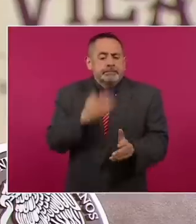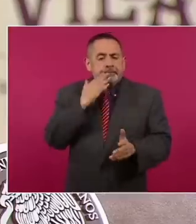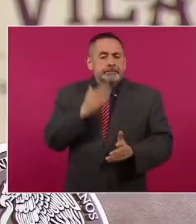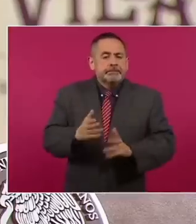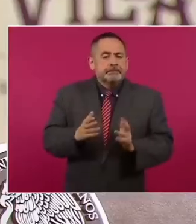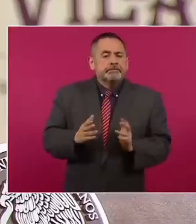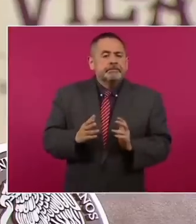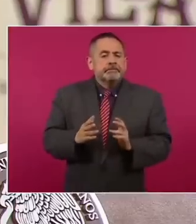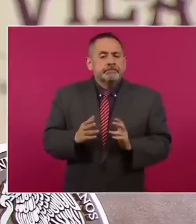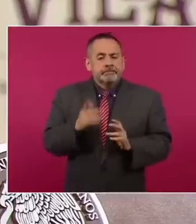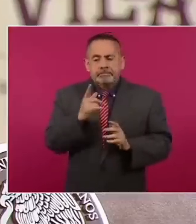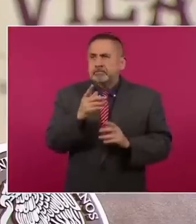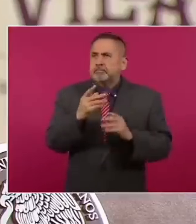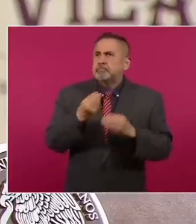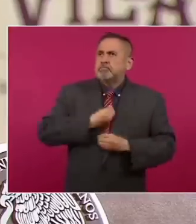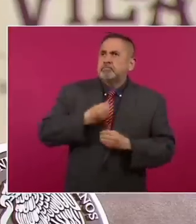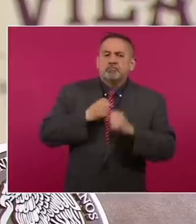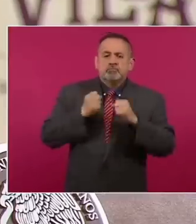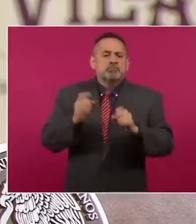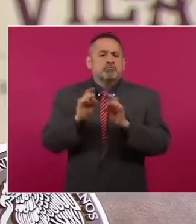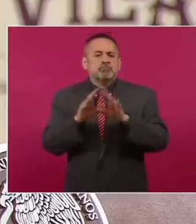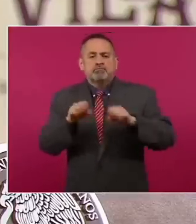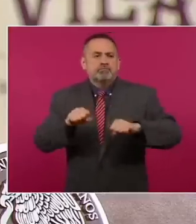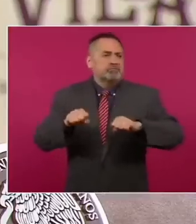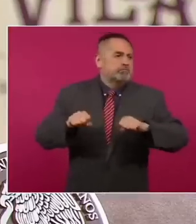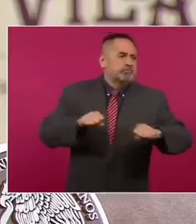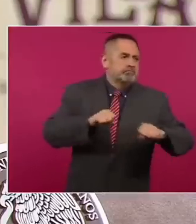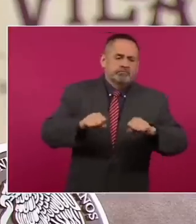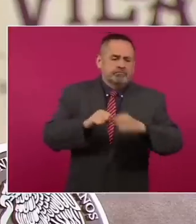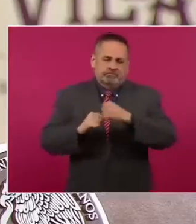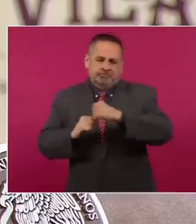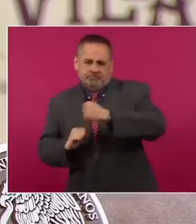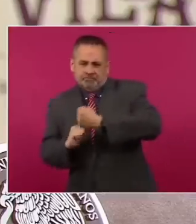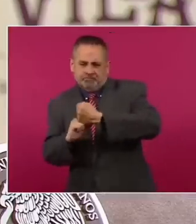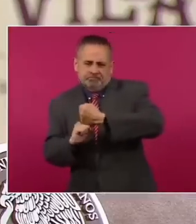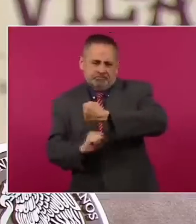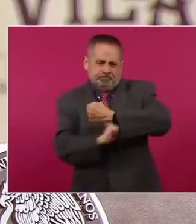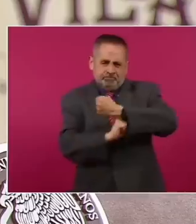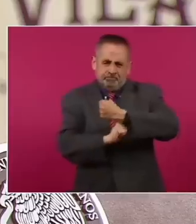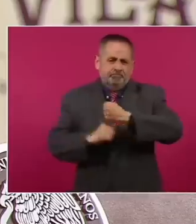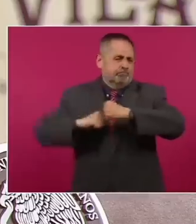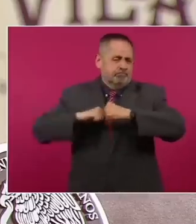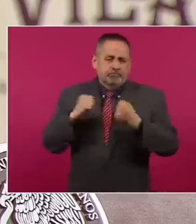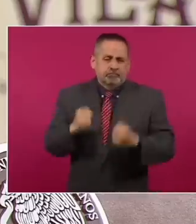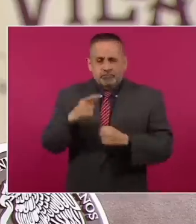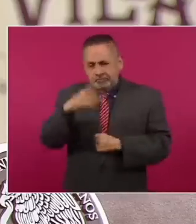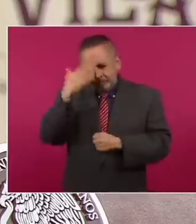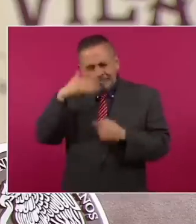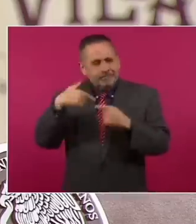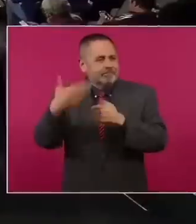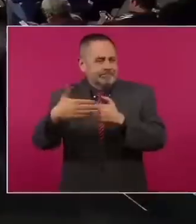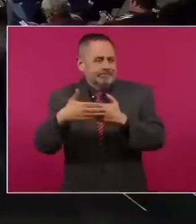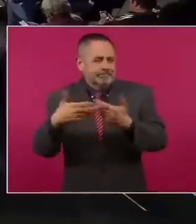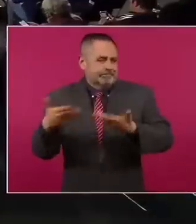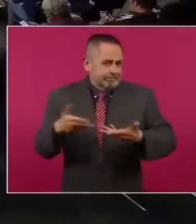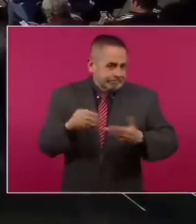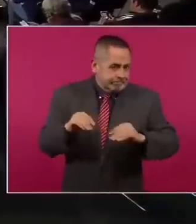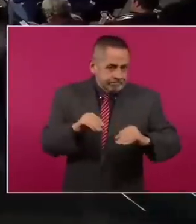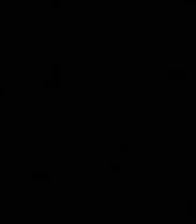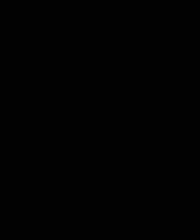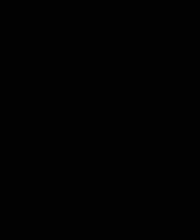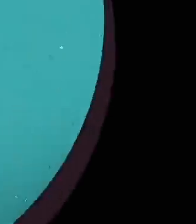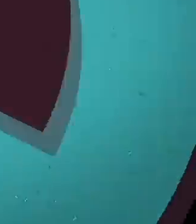y resistente ante los próximos sismos que sabemos que vendrán. Es cuanto, muchas gracias.